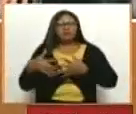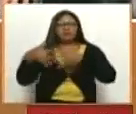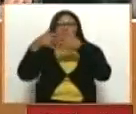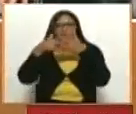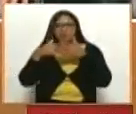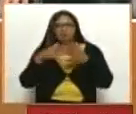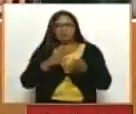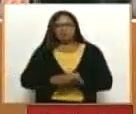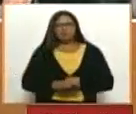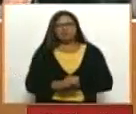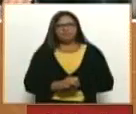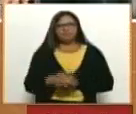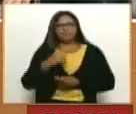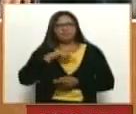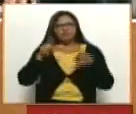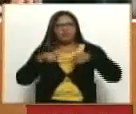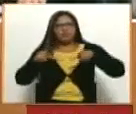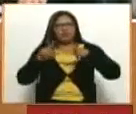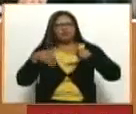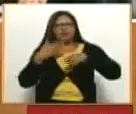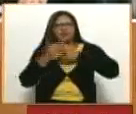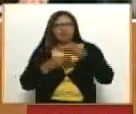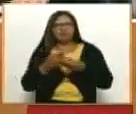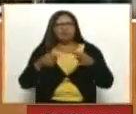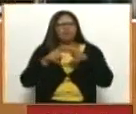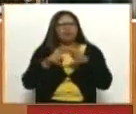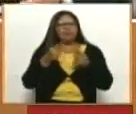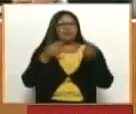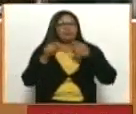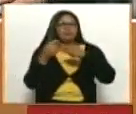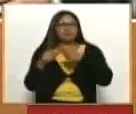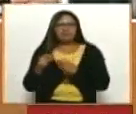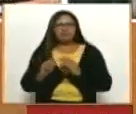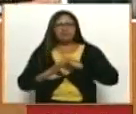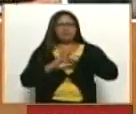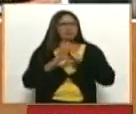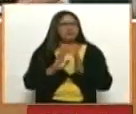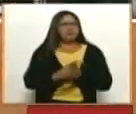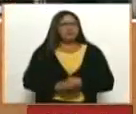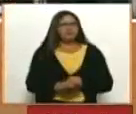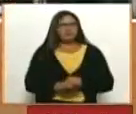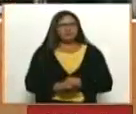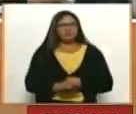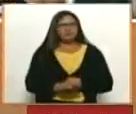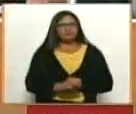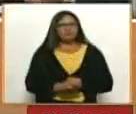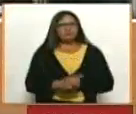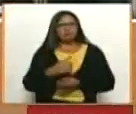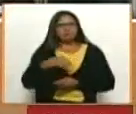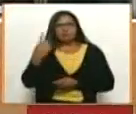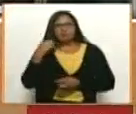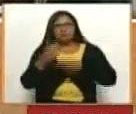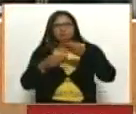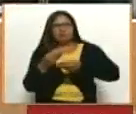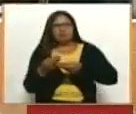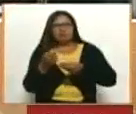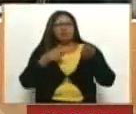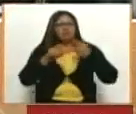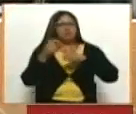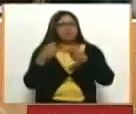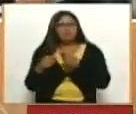sí hay un espacio posible para negociar sanciones. Por supuesto que tendrá que haber una negociación. En una negociación